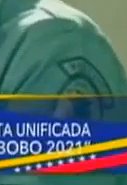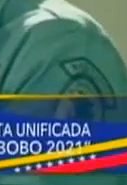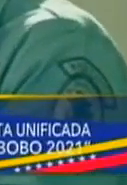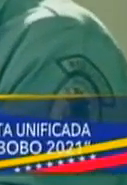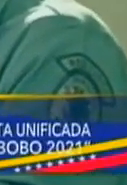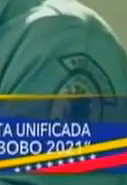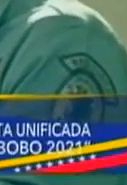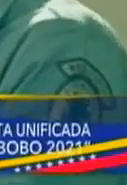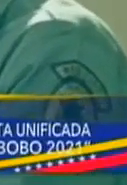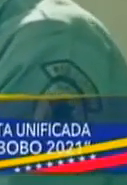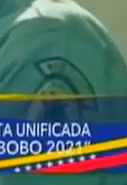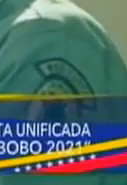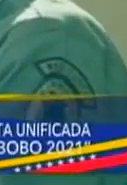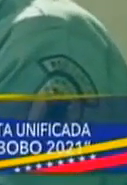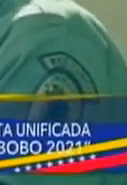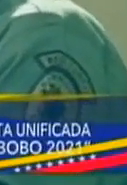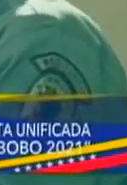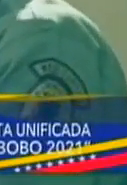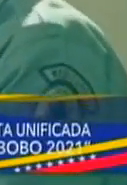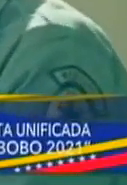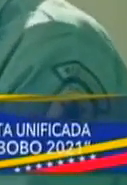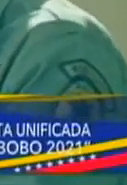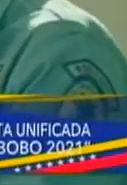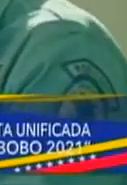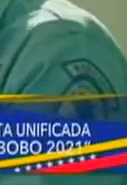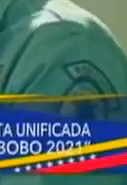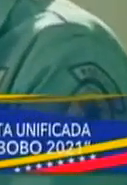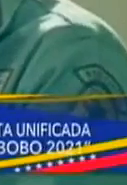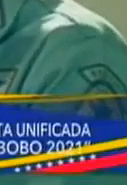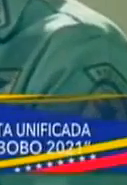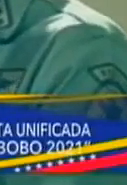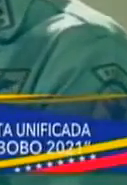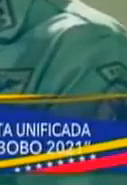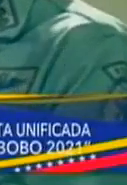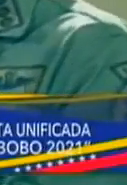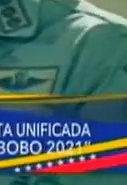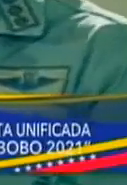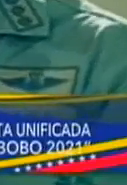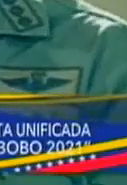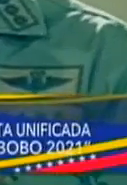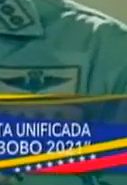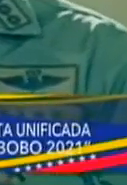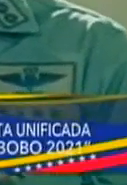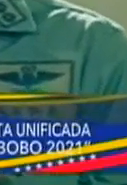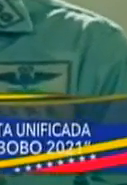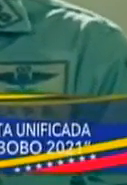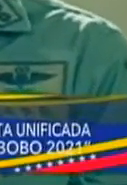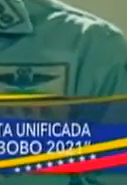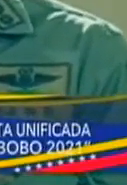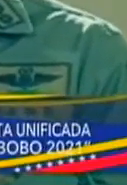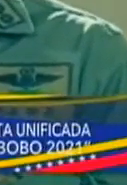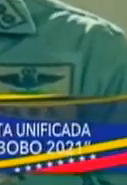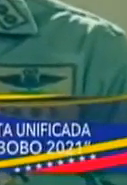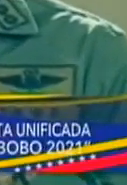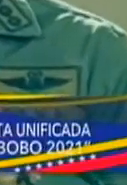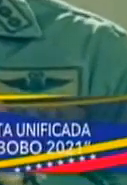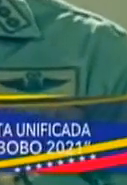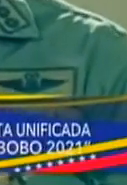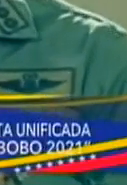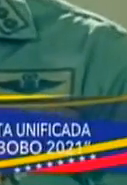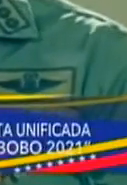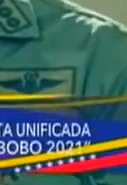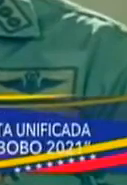social más proclive al capitalismo. Y eso tenemos que pararlo. Y por eso,